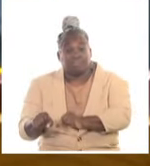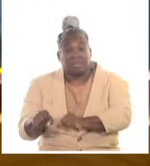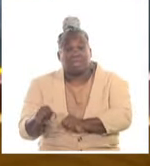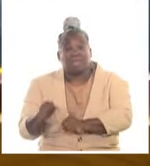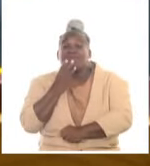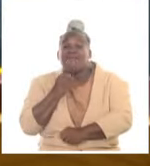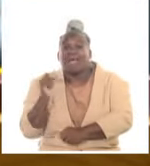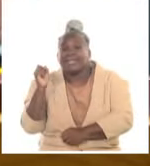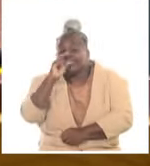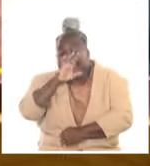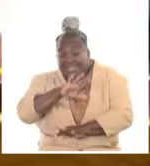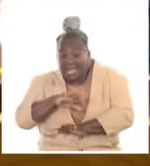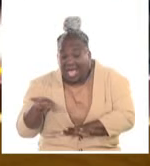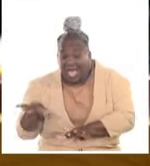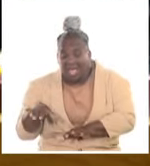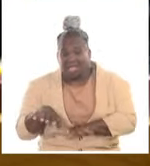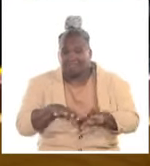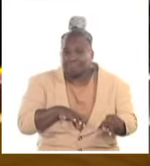fin.